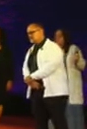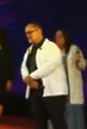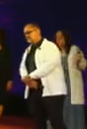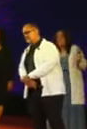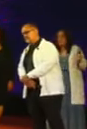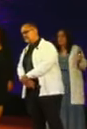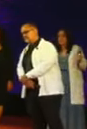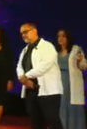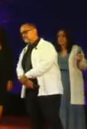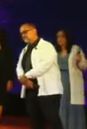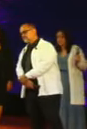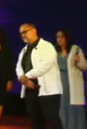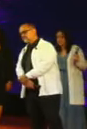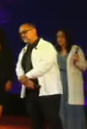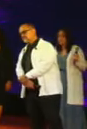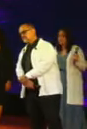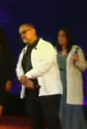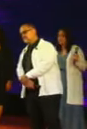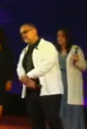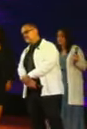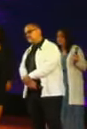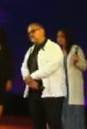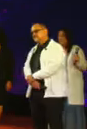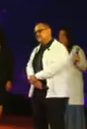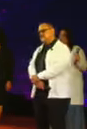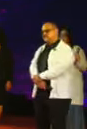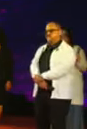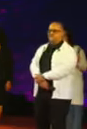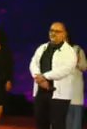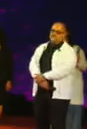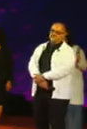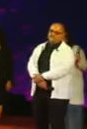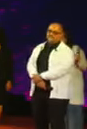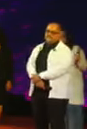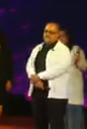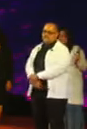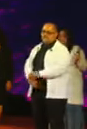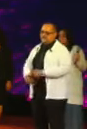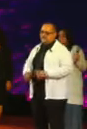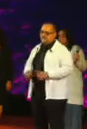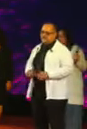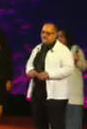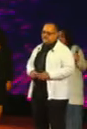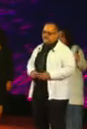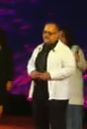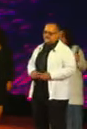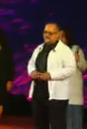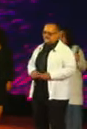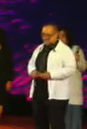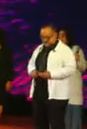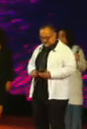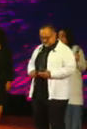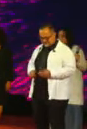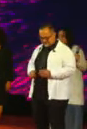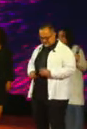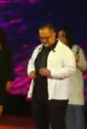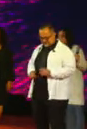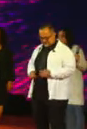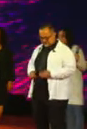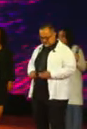Ciertamente, y esto es una afirmación que usted tiene que creer, el bien y